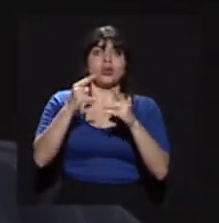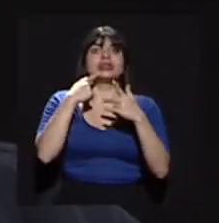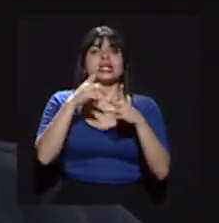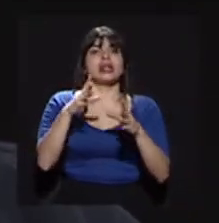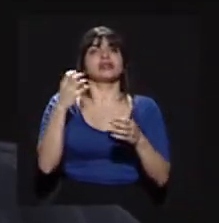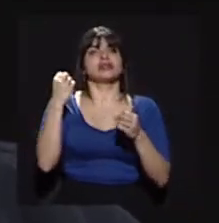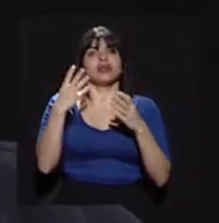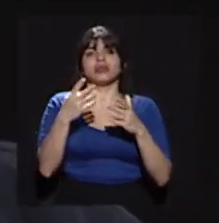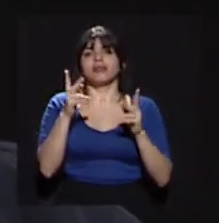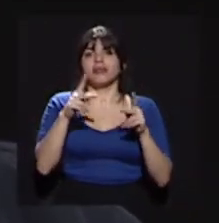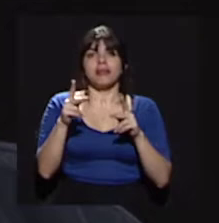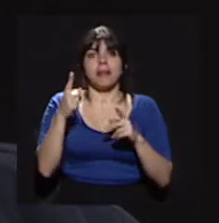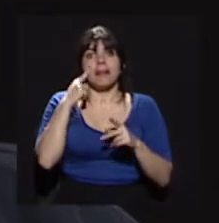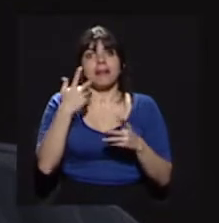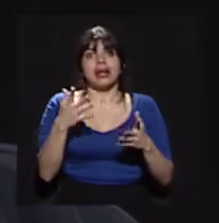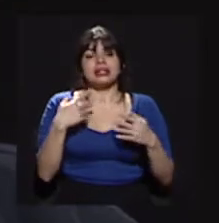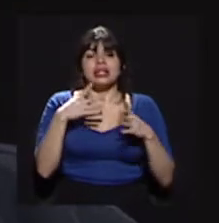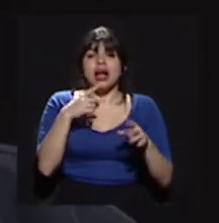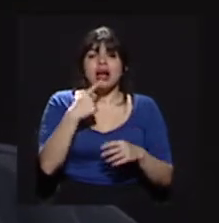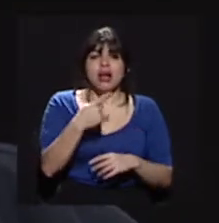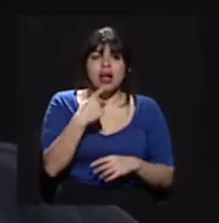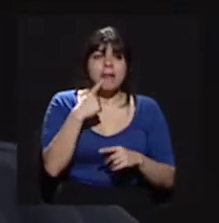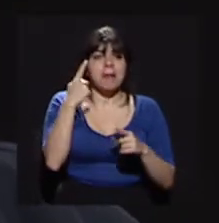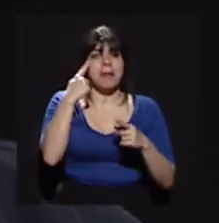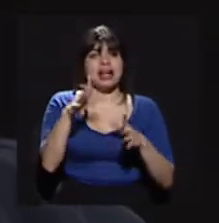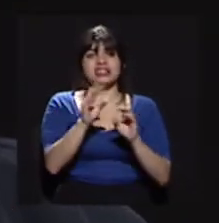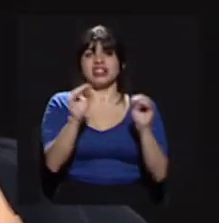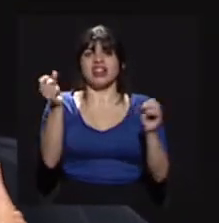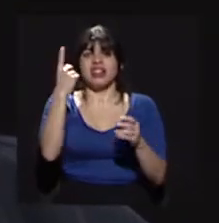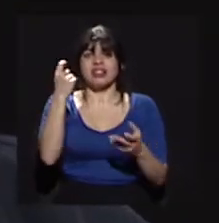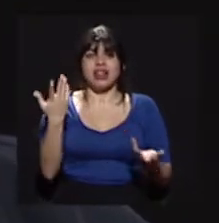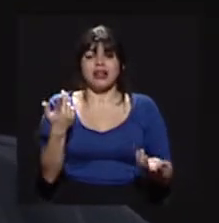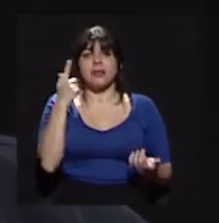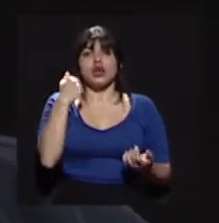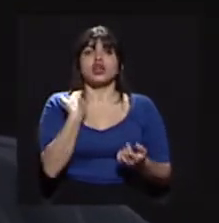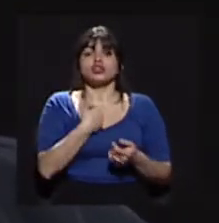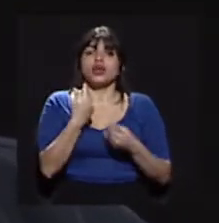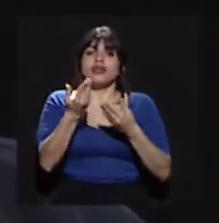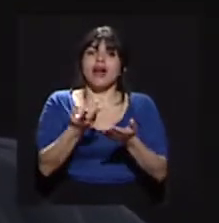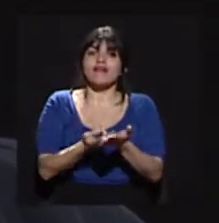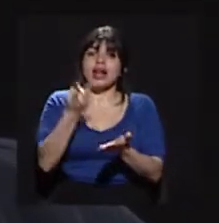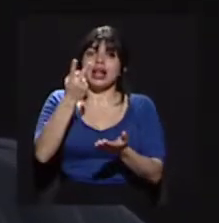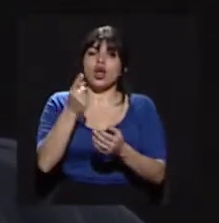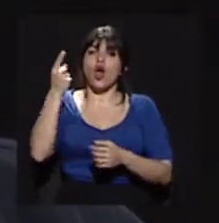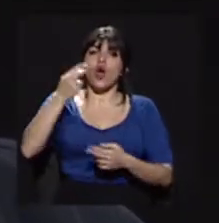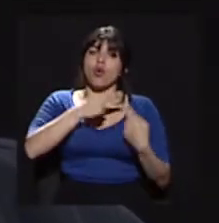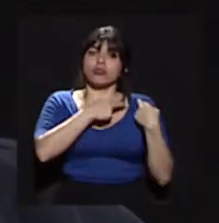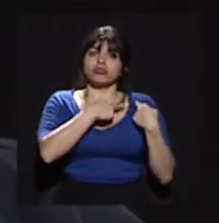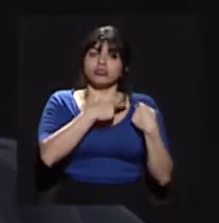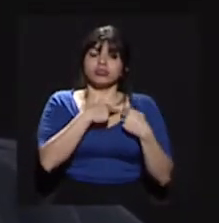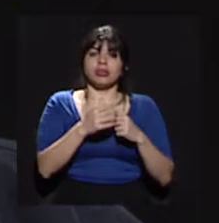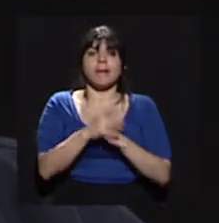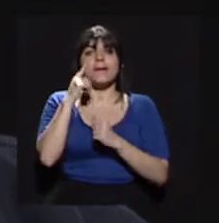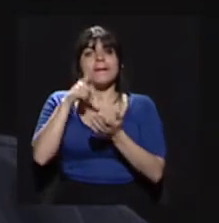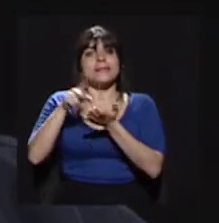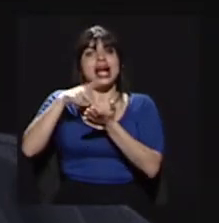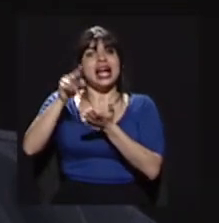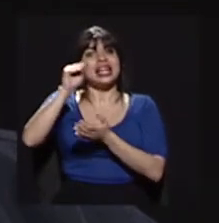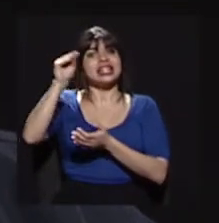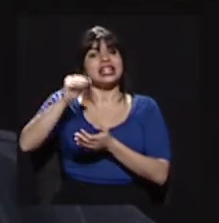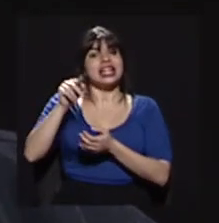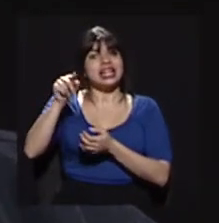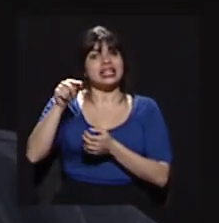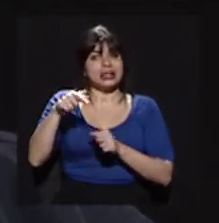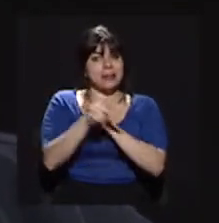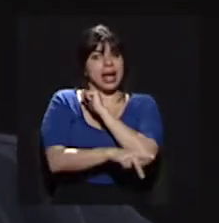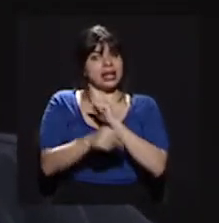y nadie pareciera querer entenderlo porque estamos haciendo valer las obligaciones que tenía el estado para el pago de intereses que se